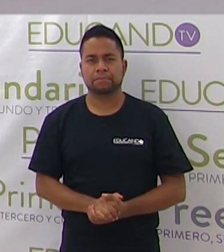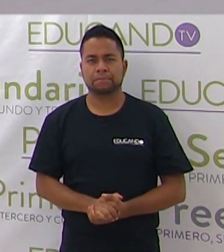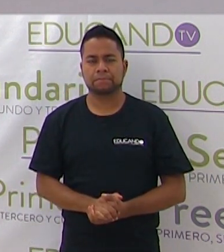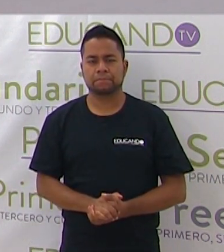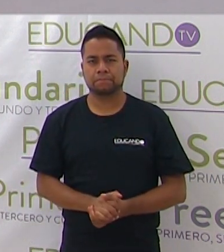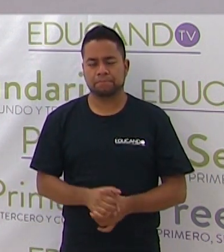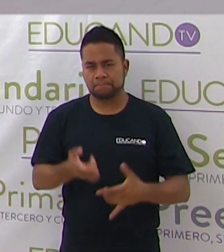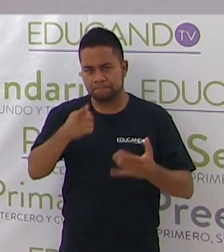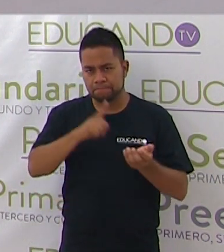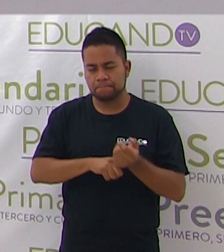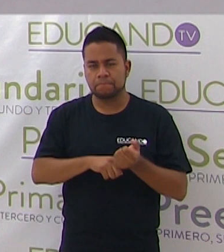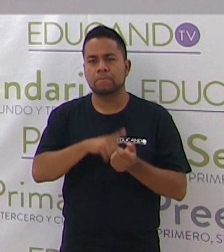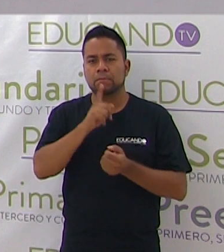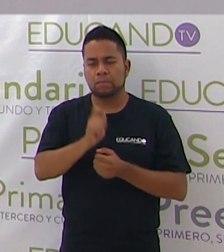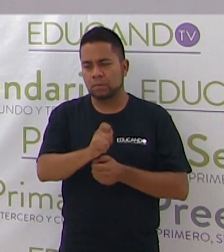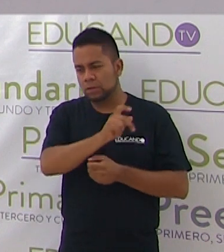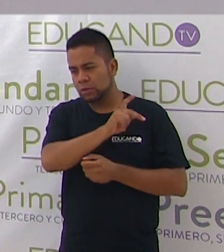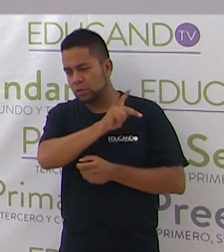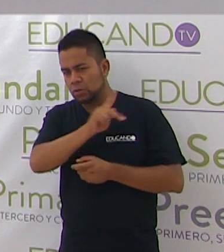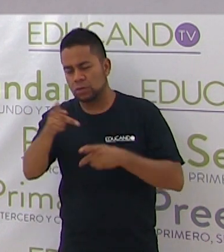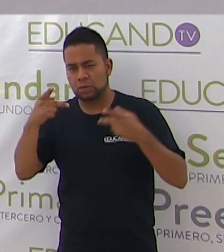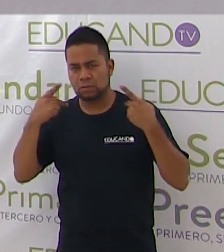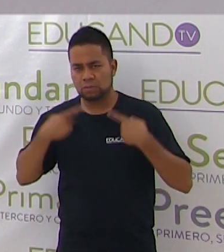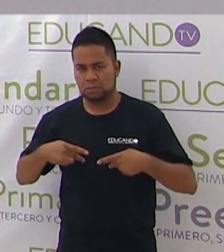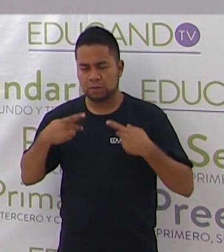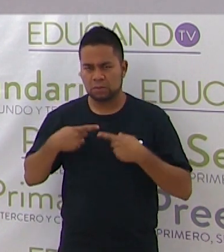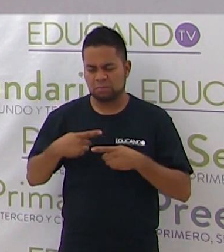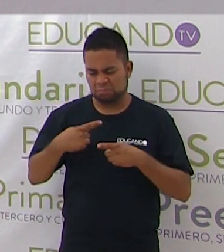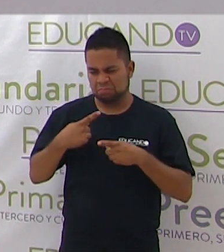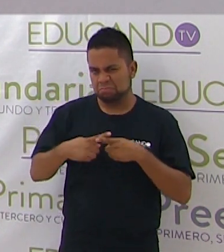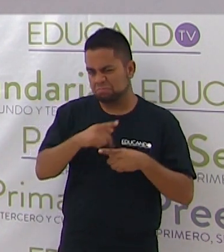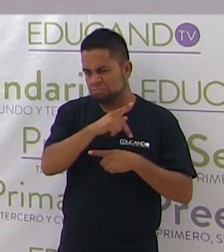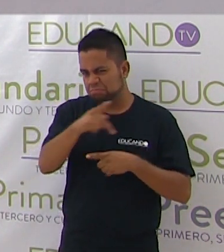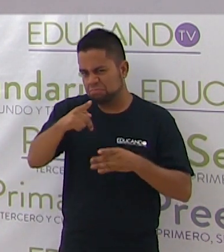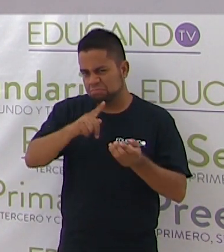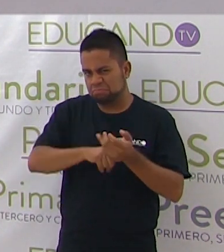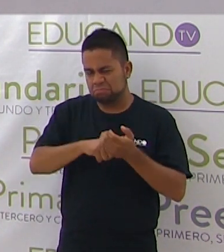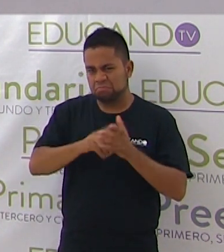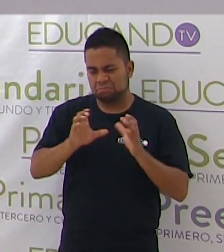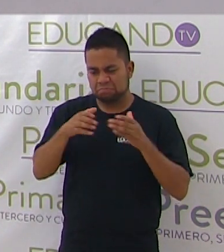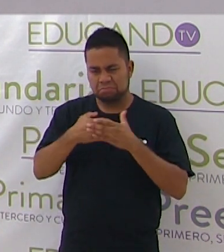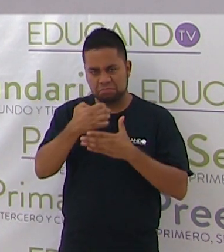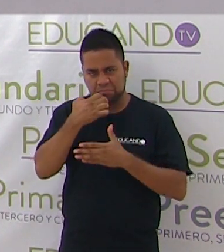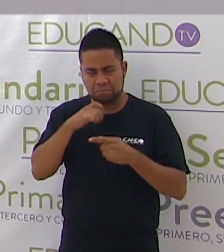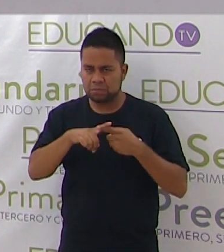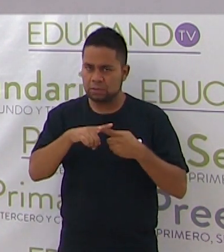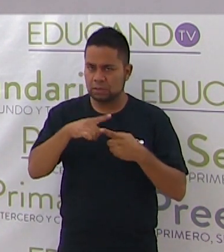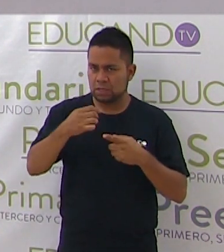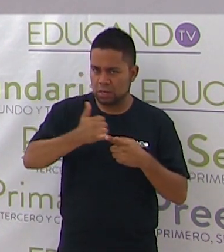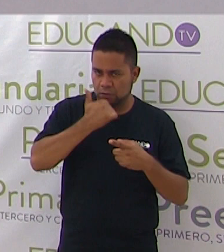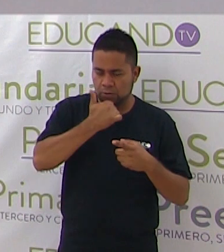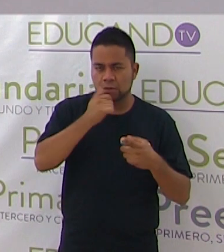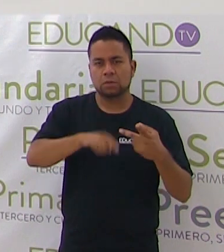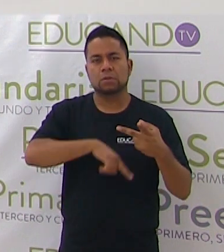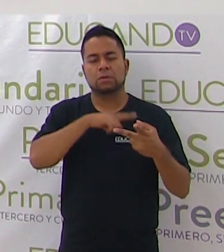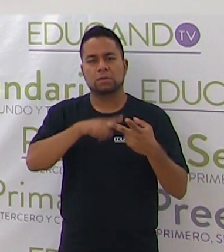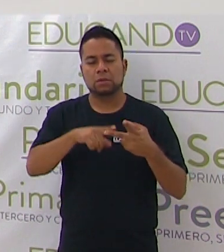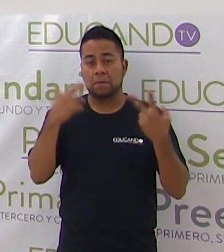a todos los actores. ¿Y quiénes son todos los actores de la comunidad escolar? Bueno, los estudiantes,